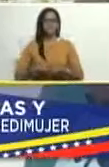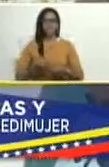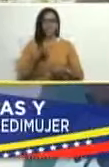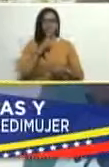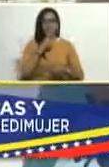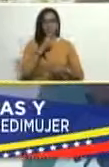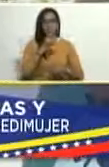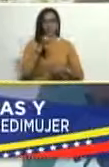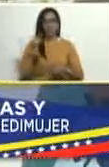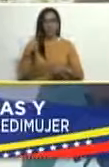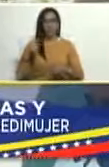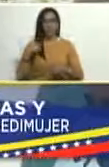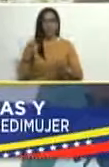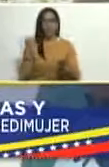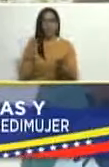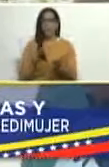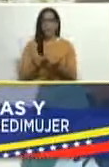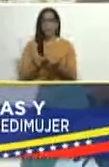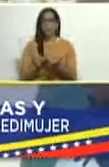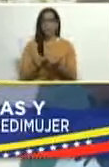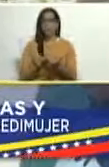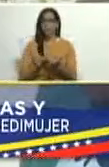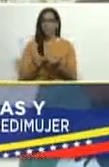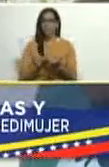¿Quiénes de ustedes tienen WhatsApp?